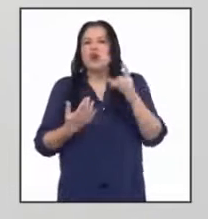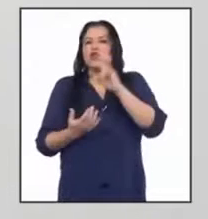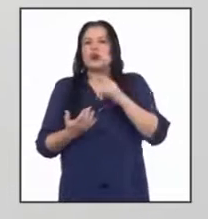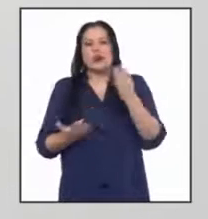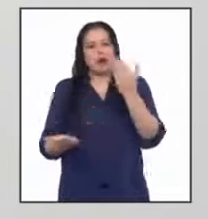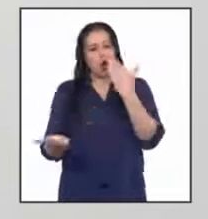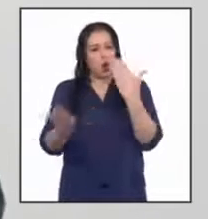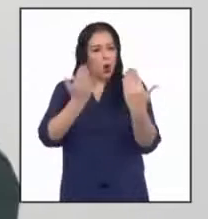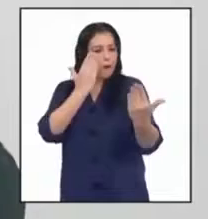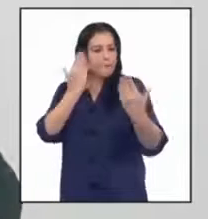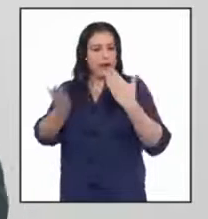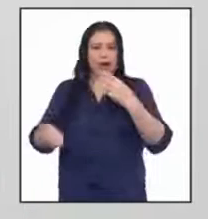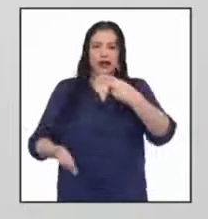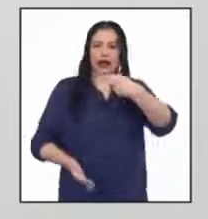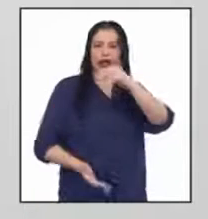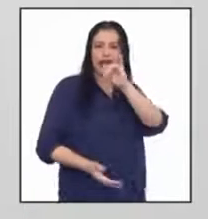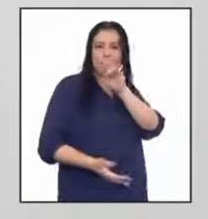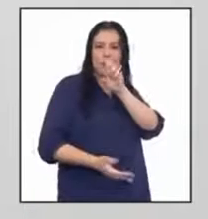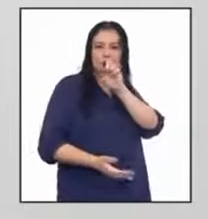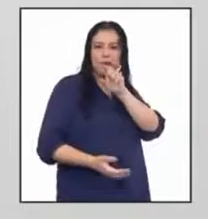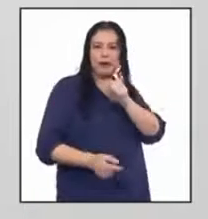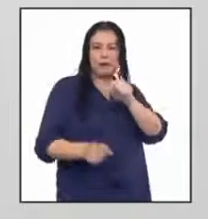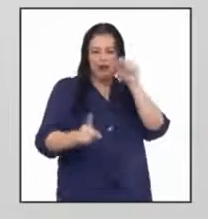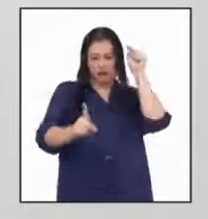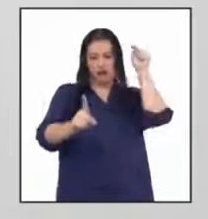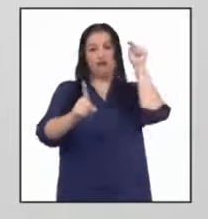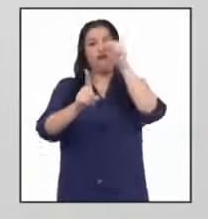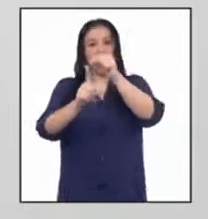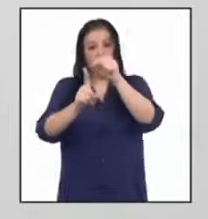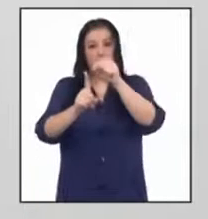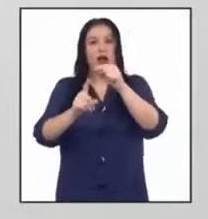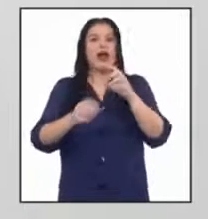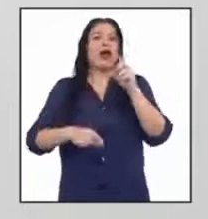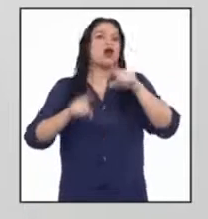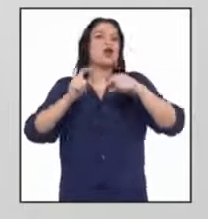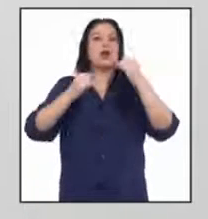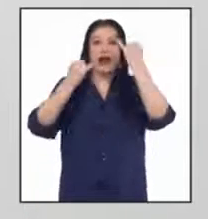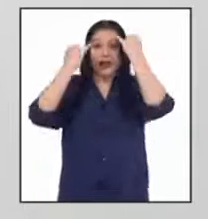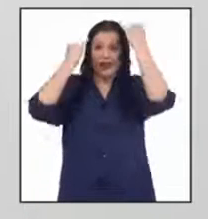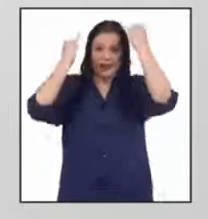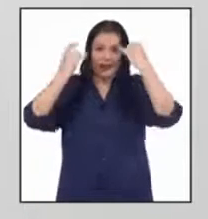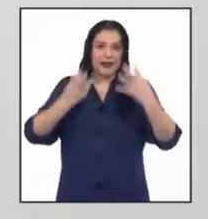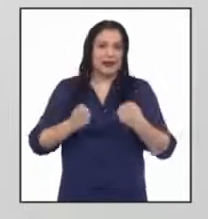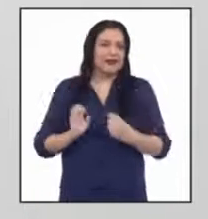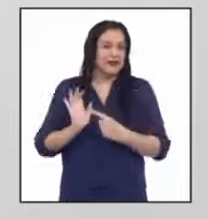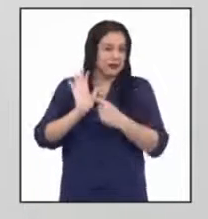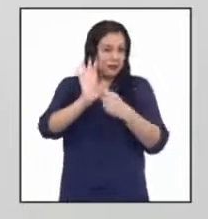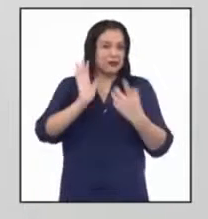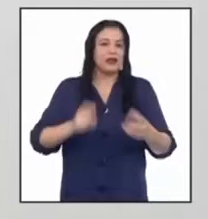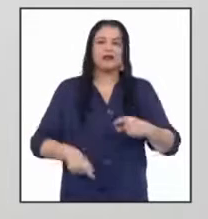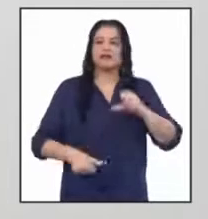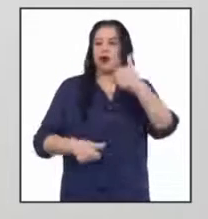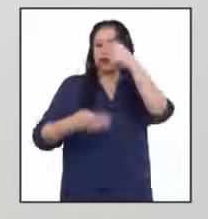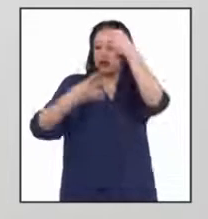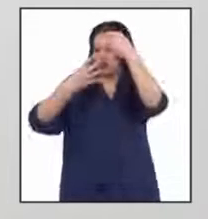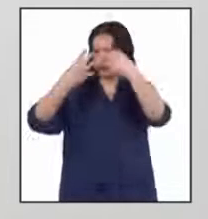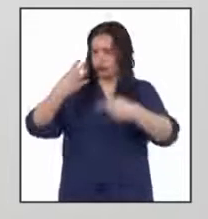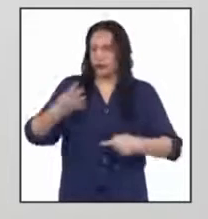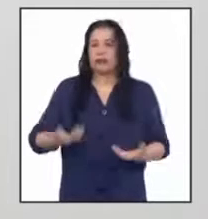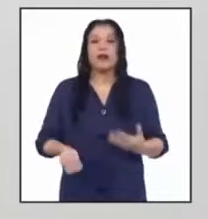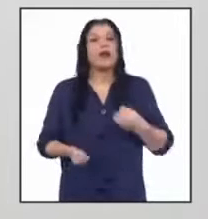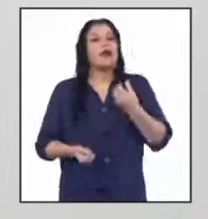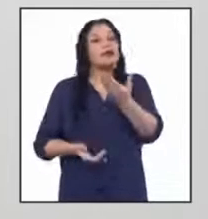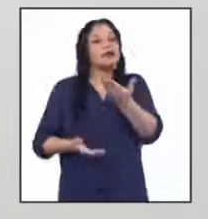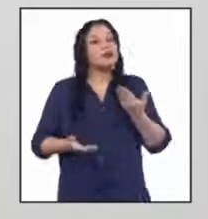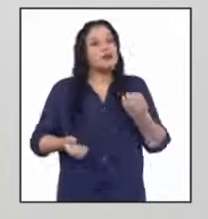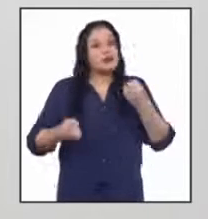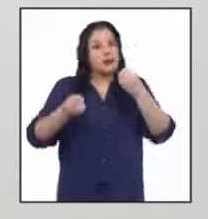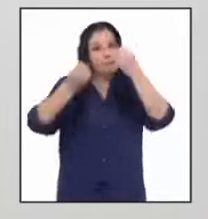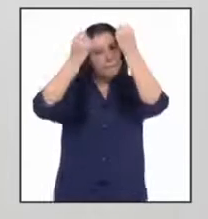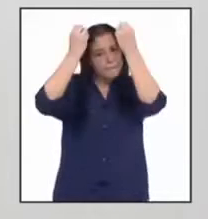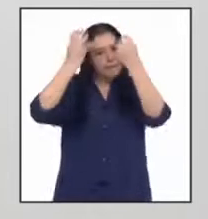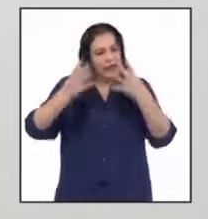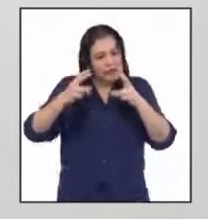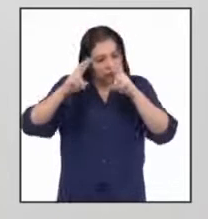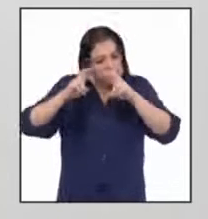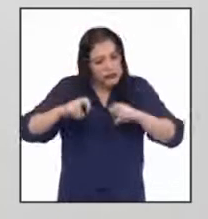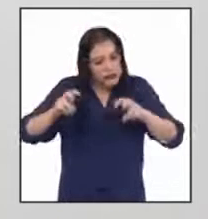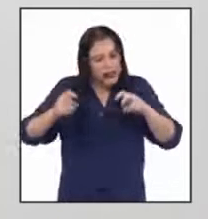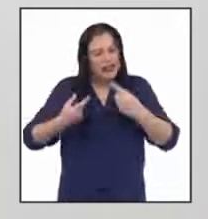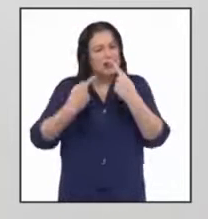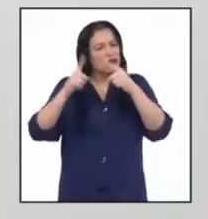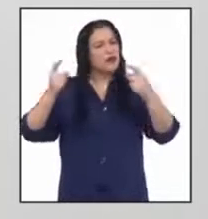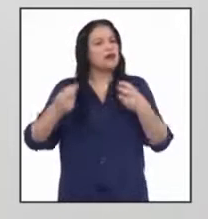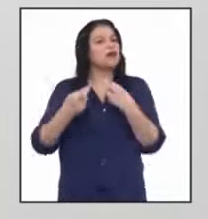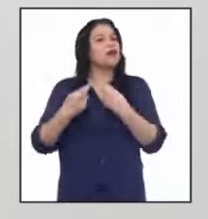la hipérbole para enfatizar mucho el sentido de una idea, entre otros. Los invito a investigar sobre los demás